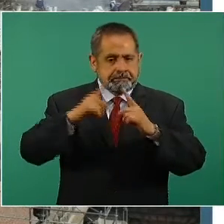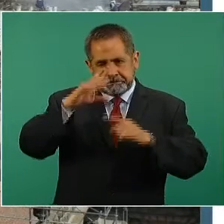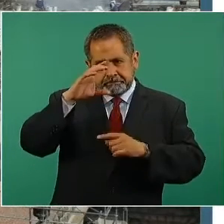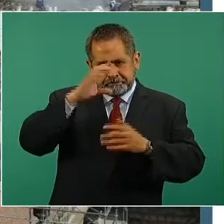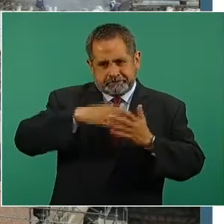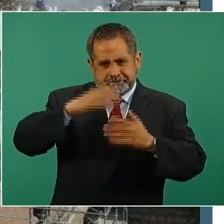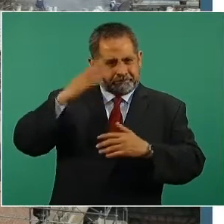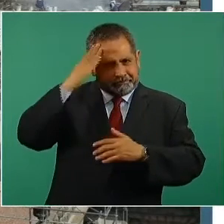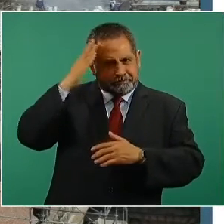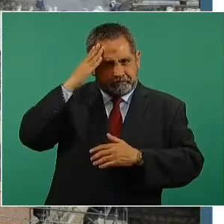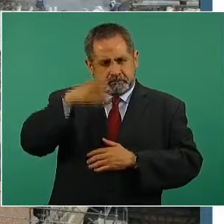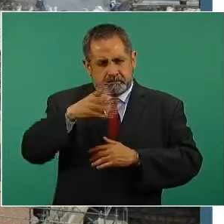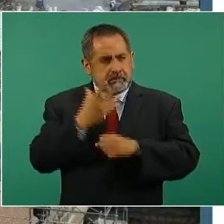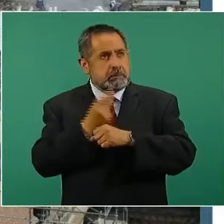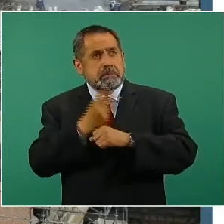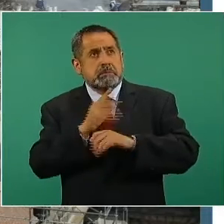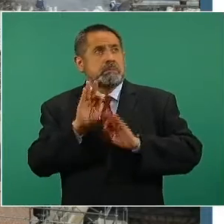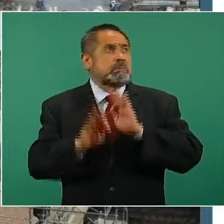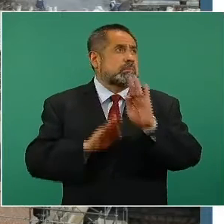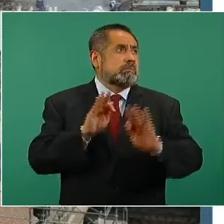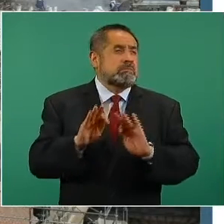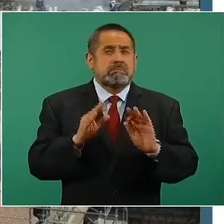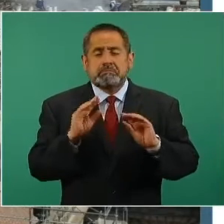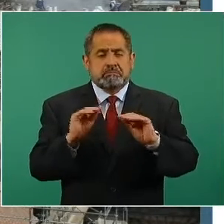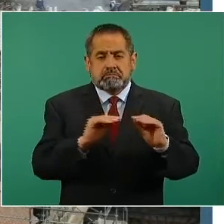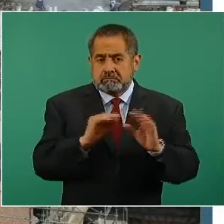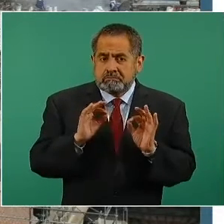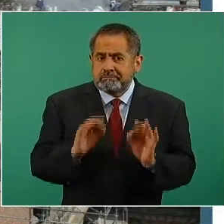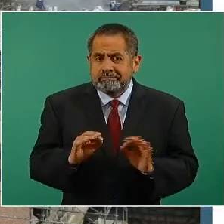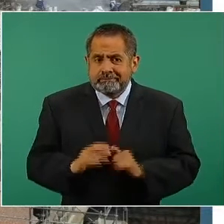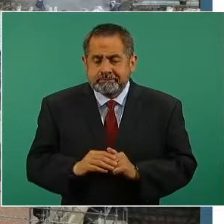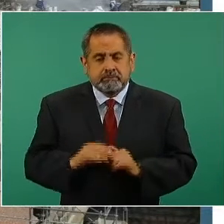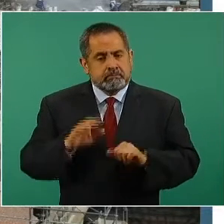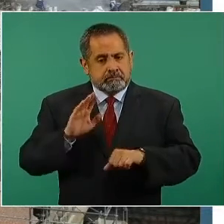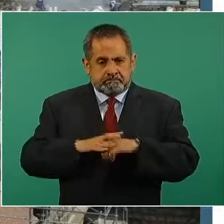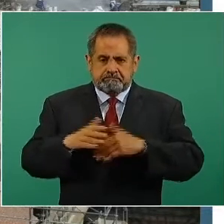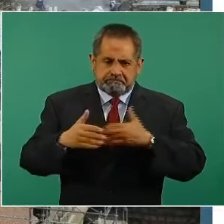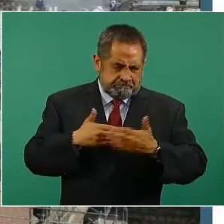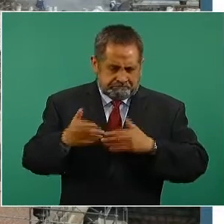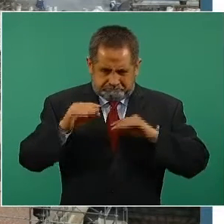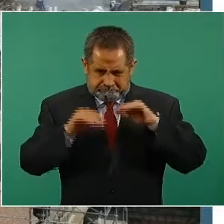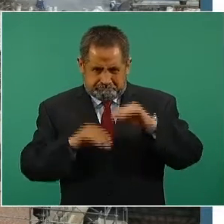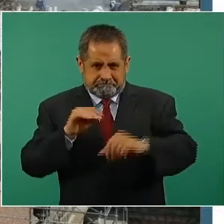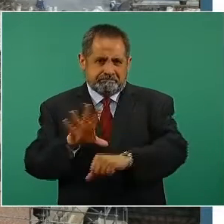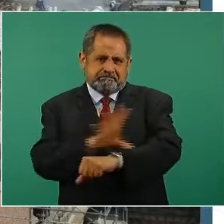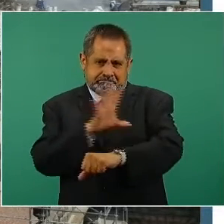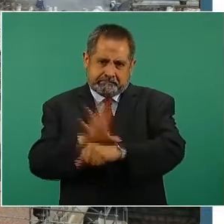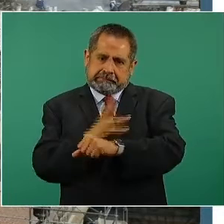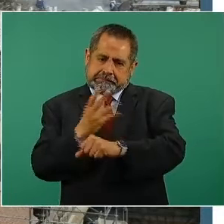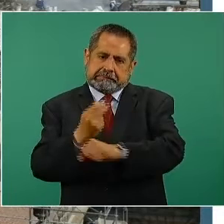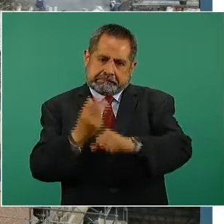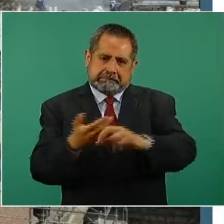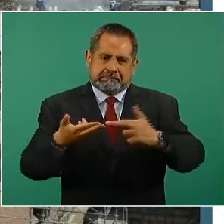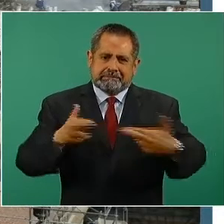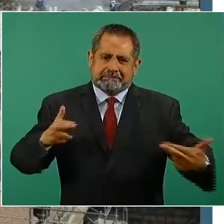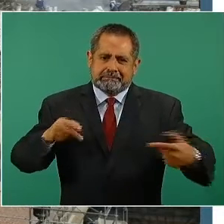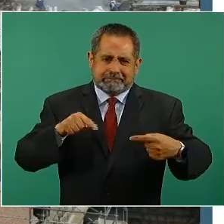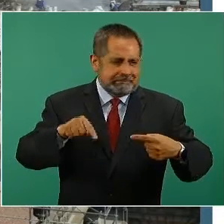estamos interviniendo con también la modernización de la instalación eléctrica, con